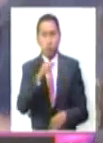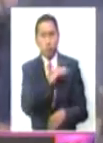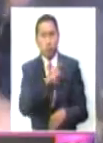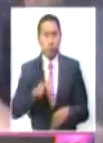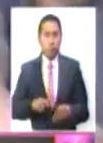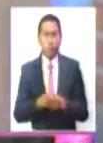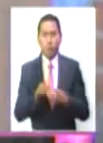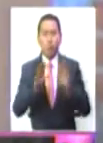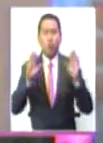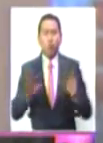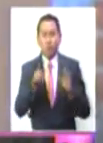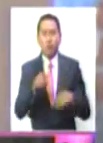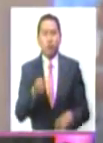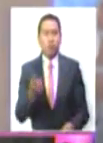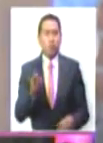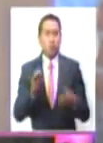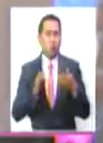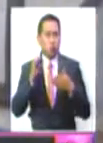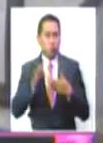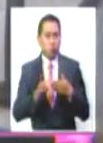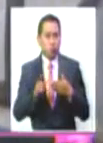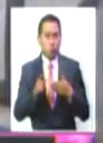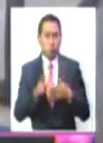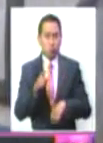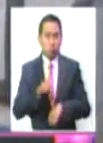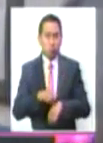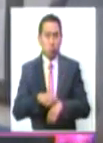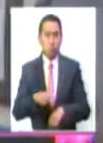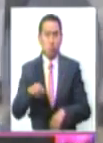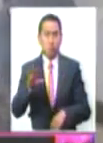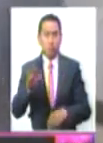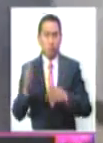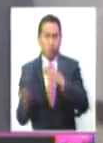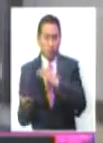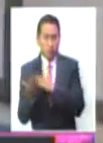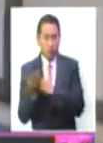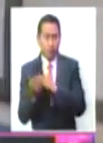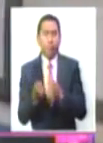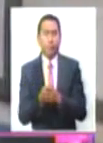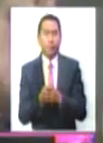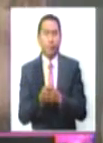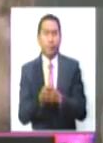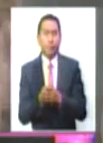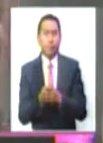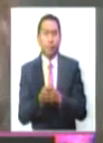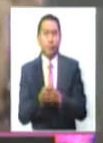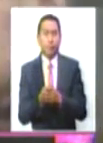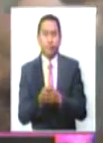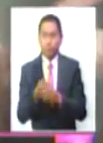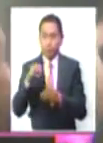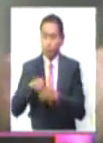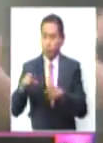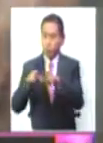día domingo 18 de octubre, a partir de las 5 de la mañana, se tenga en el recinto ya